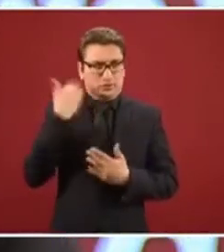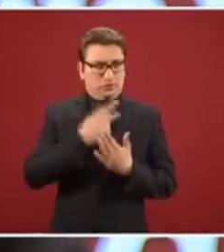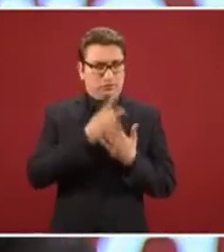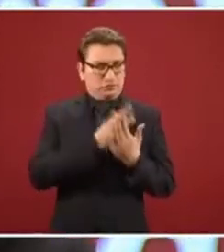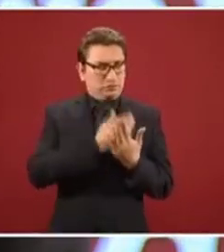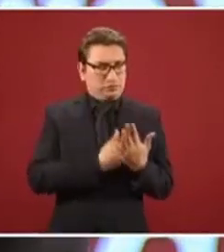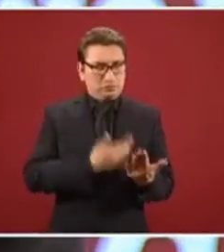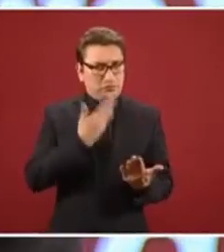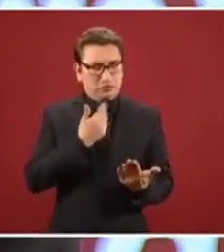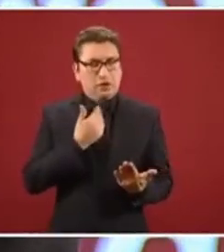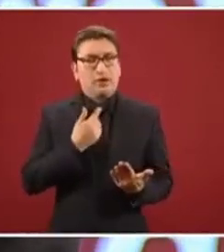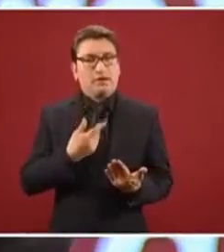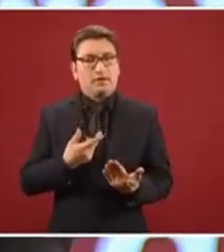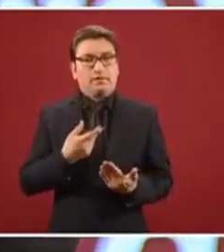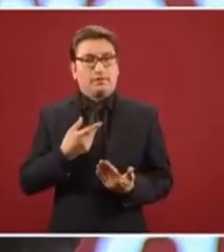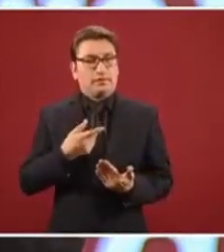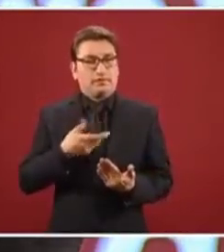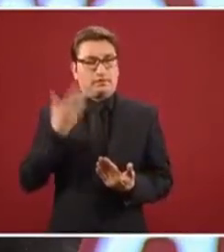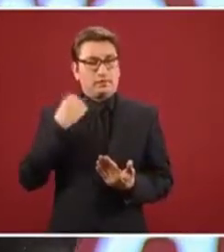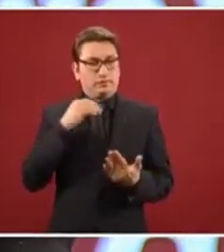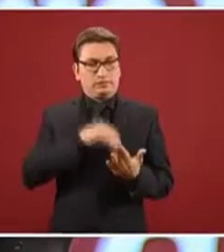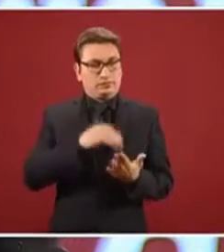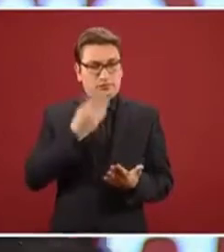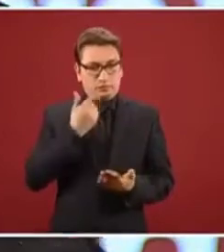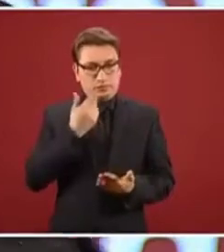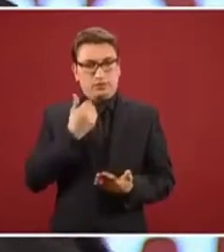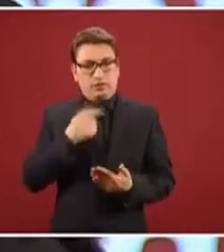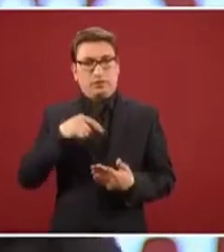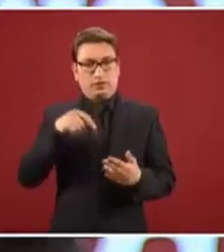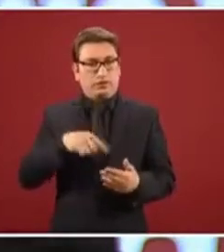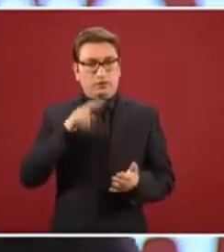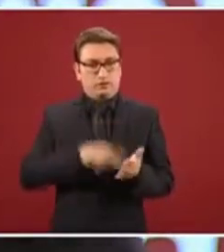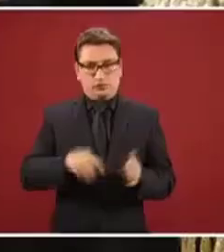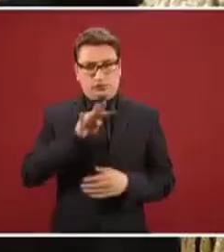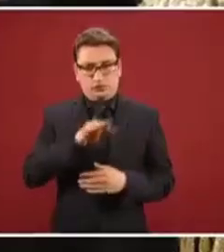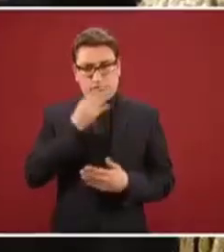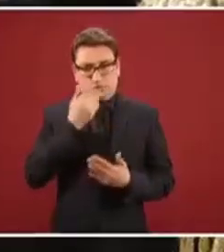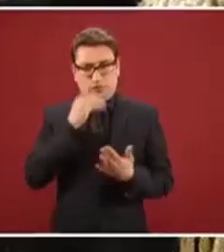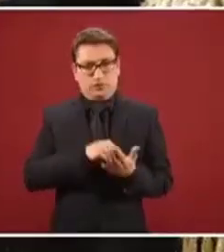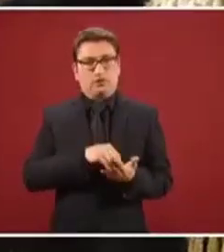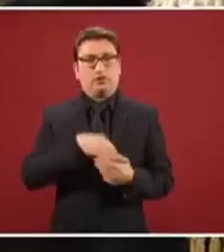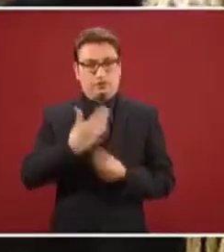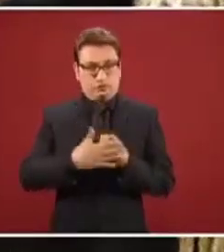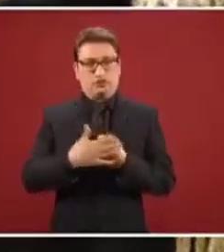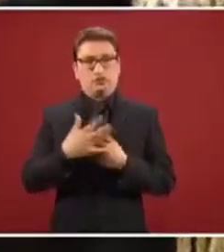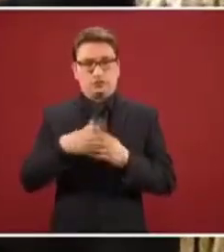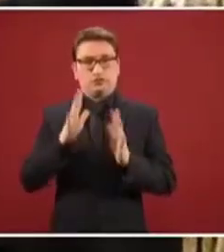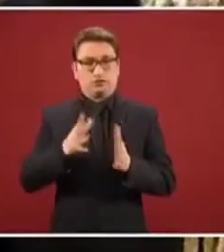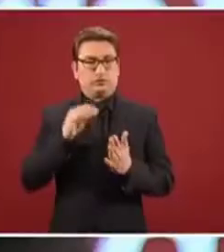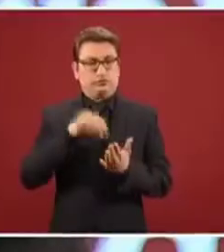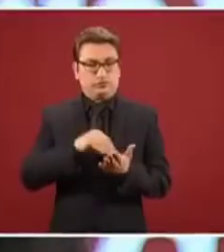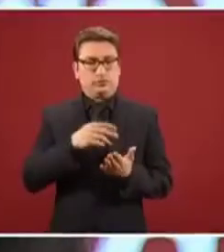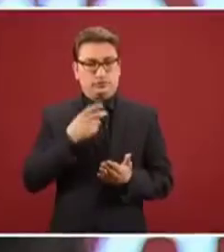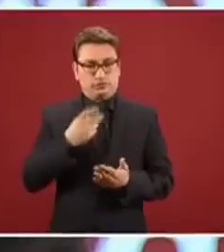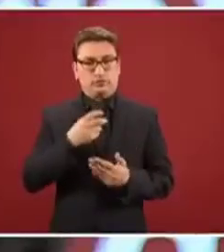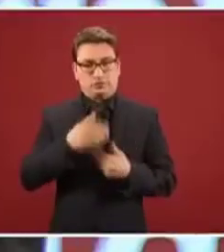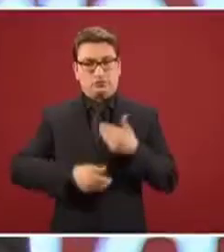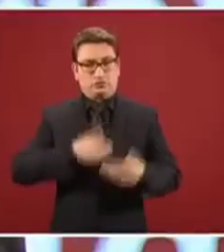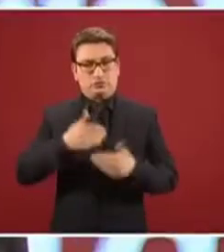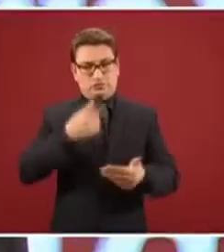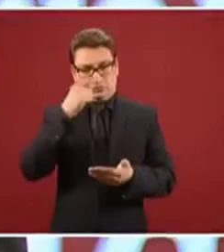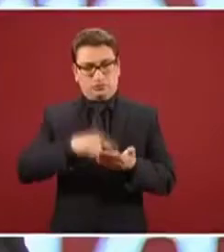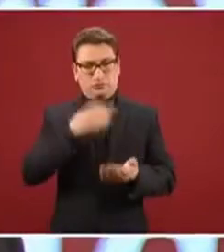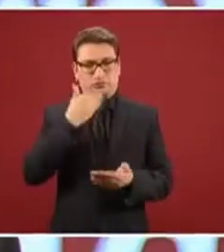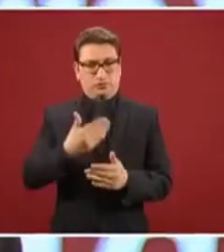compañero. No estaba. Este año no estaba y va a estar. Entonces, yo creo que vamos bien